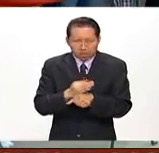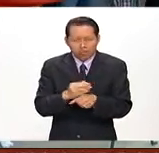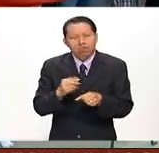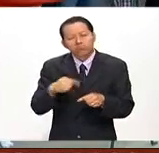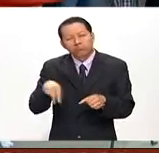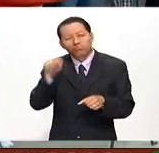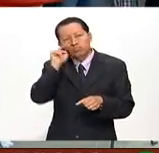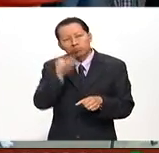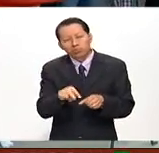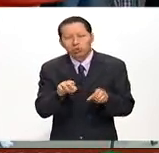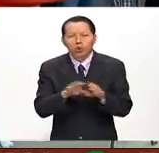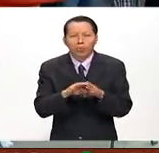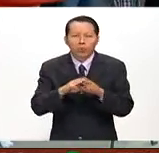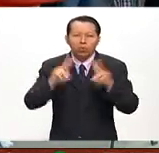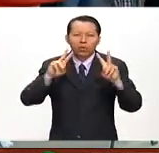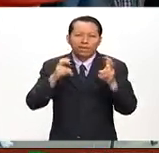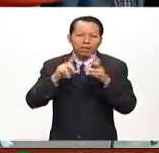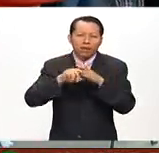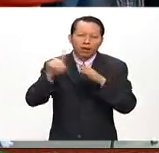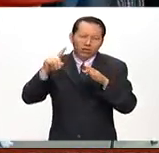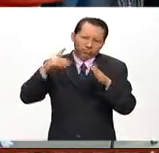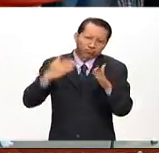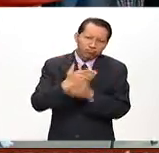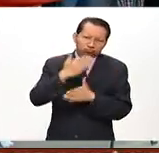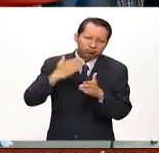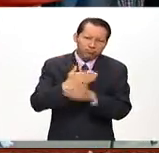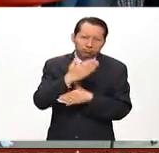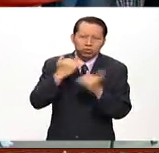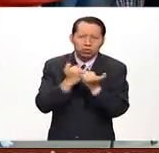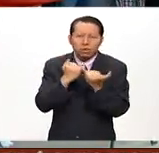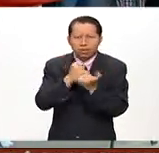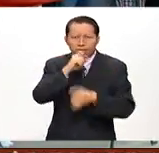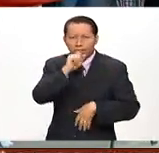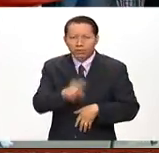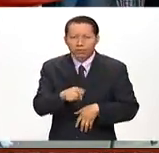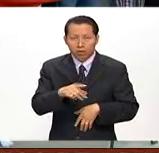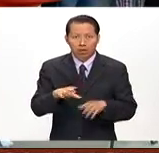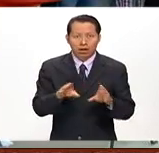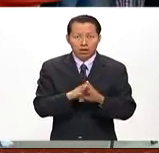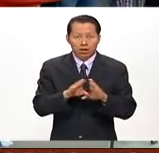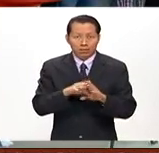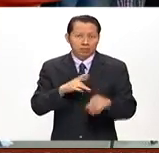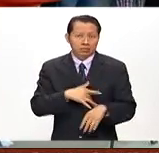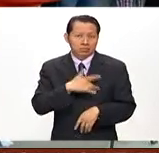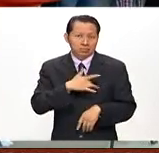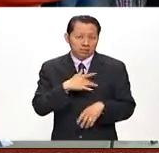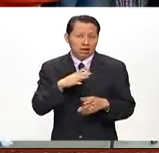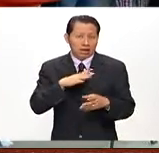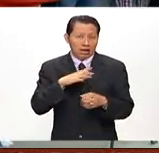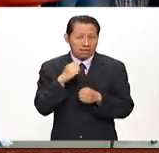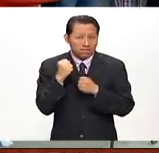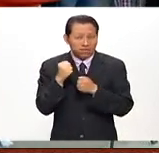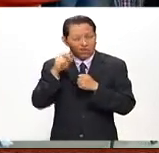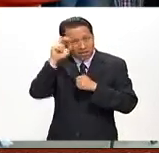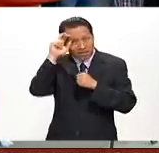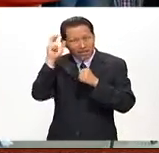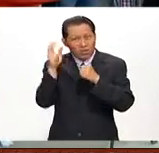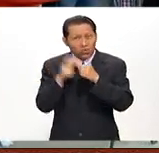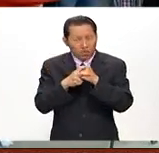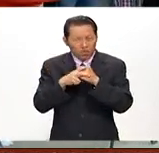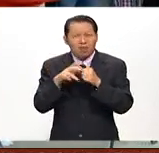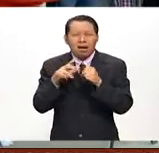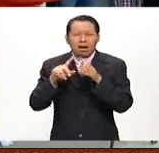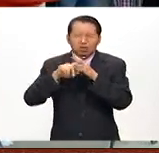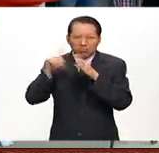tema migratorio, que además no solamente viene a avivar un sentimiento muy radical en Europa respecto a los